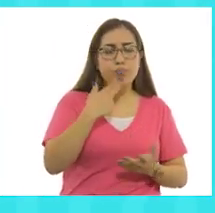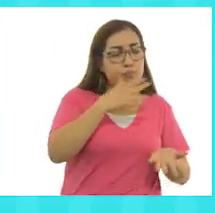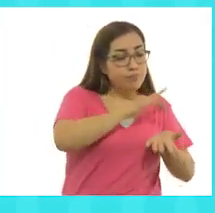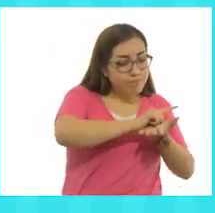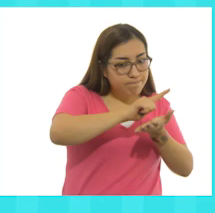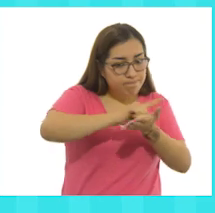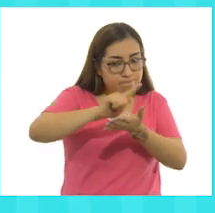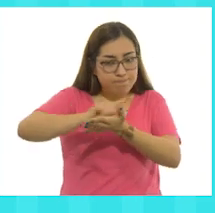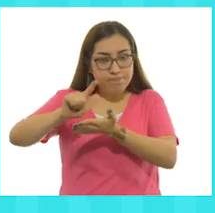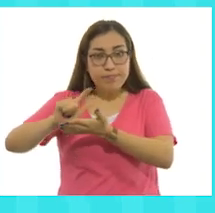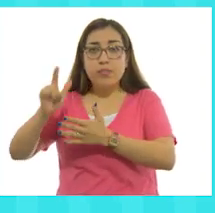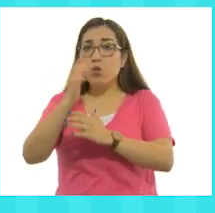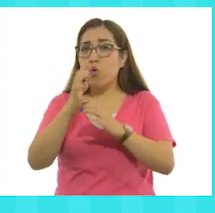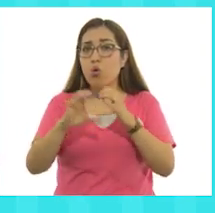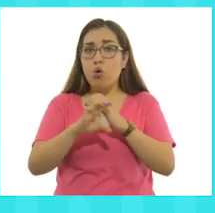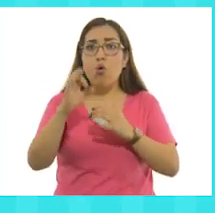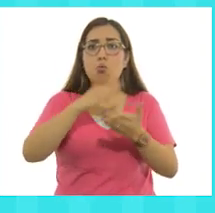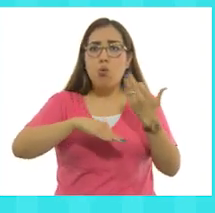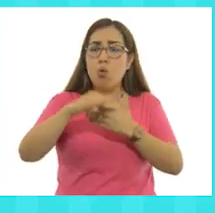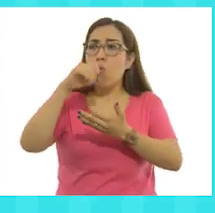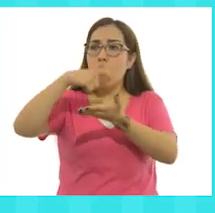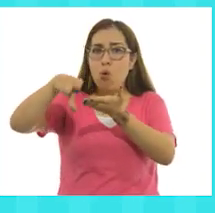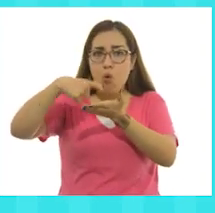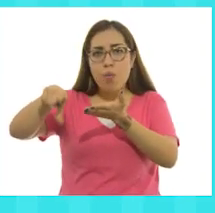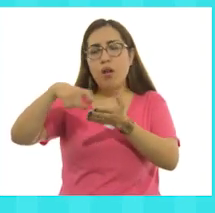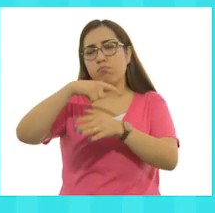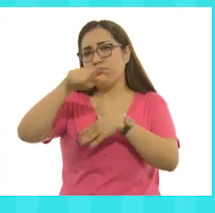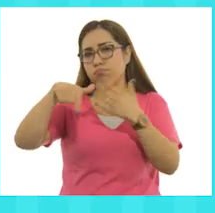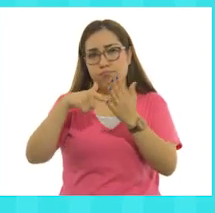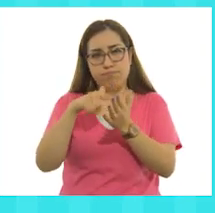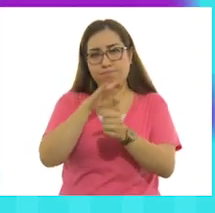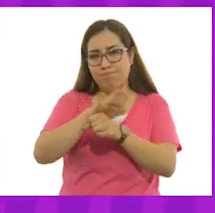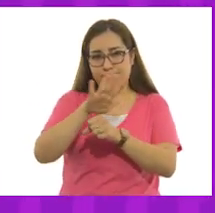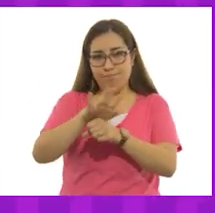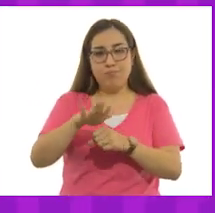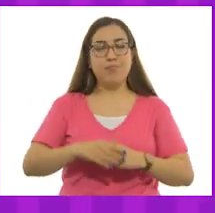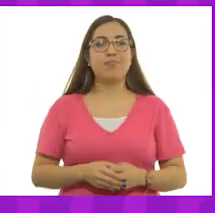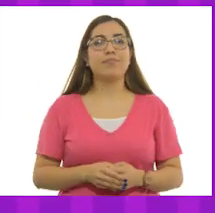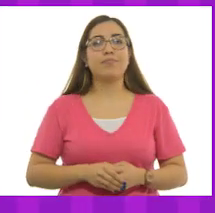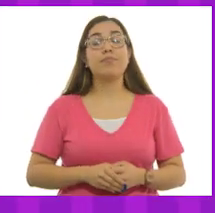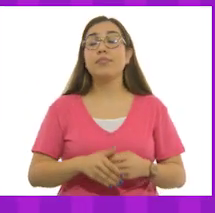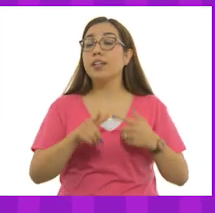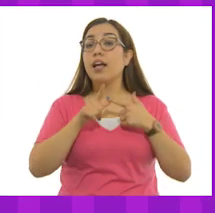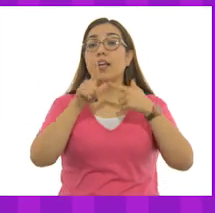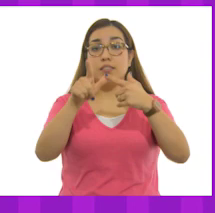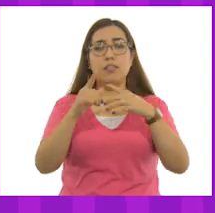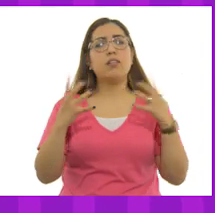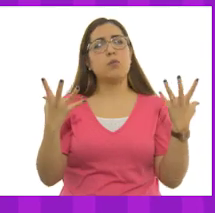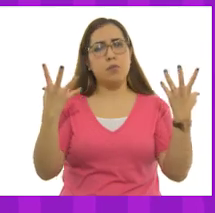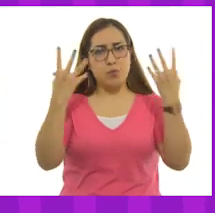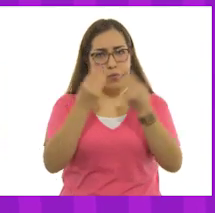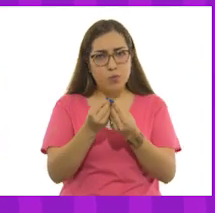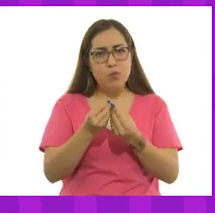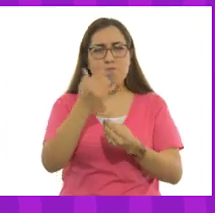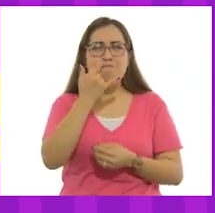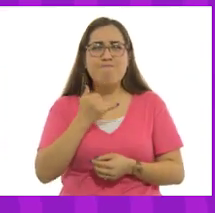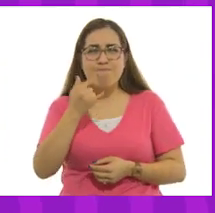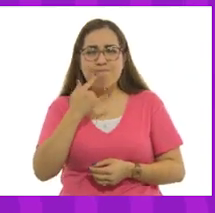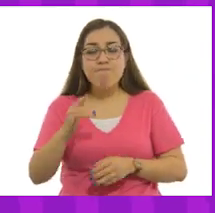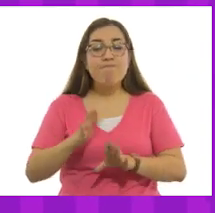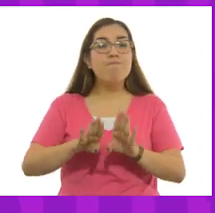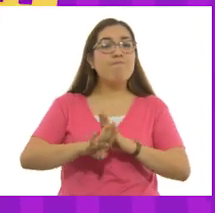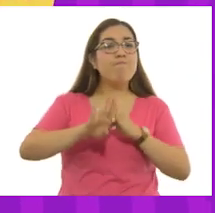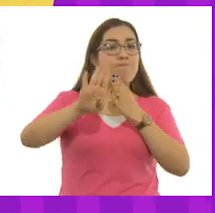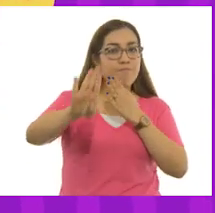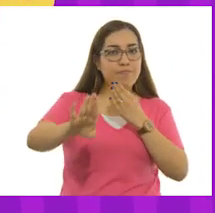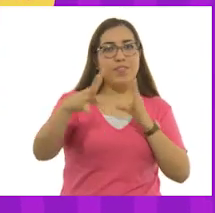también las cosas que compres en la tienda o en el supermercado sigamos luchando juntos contra este virus cuidando